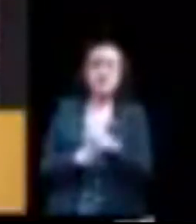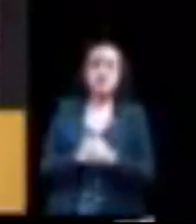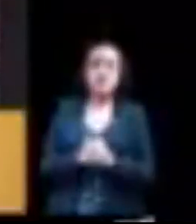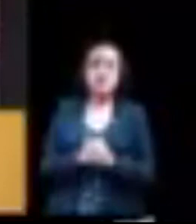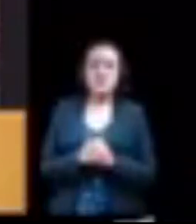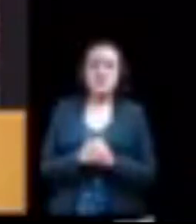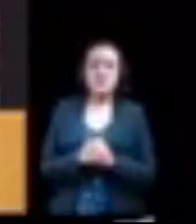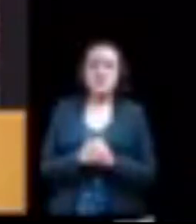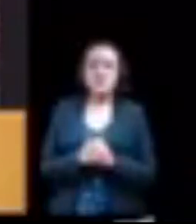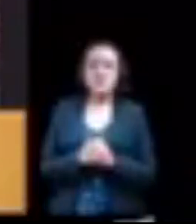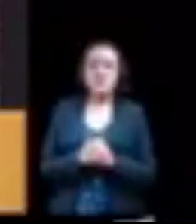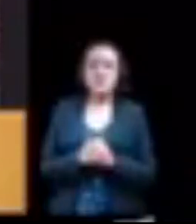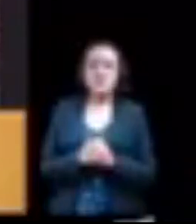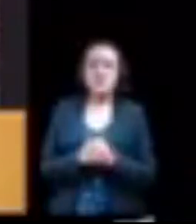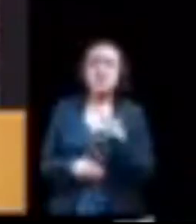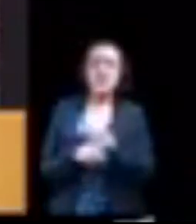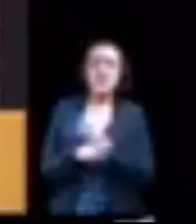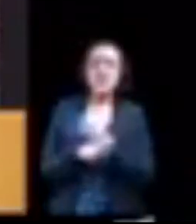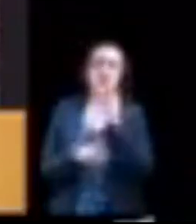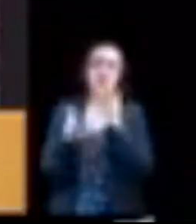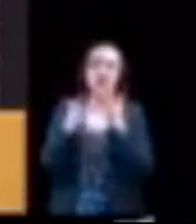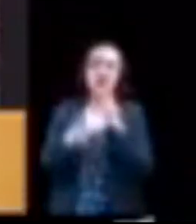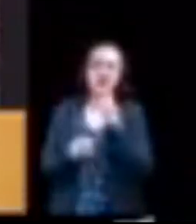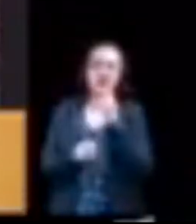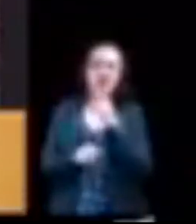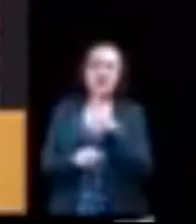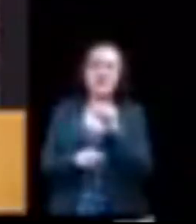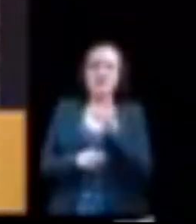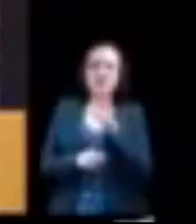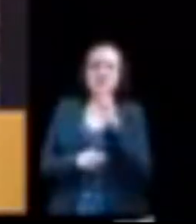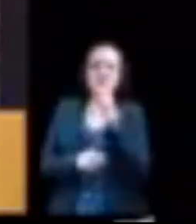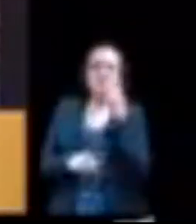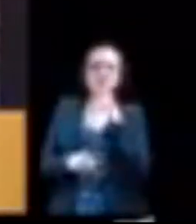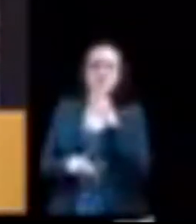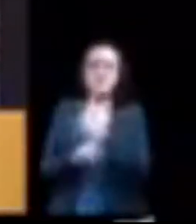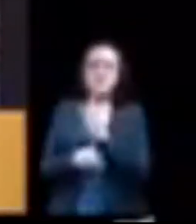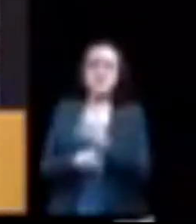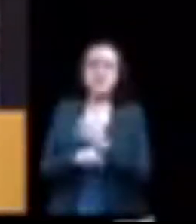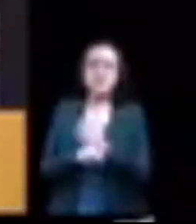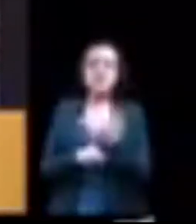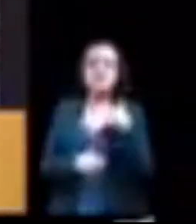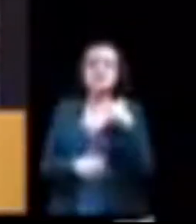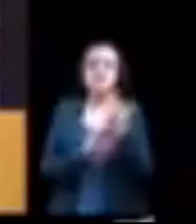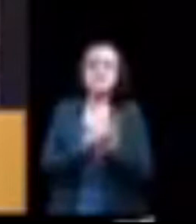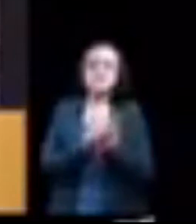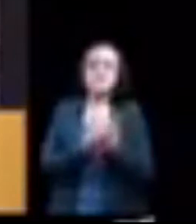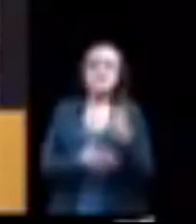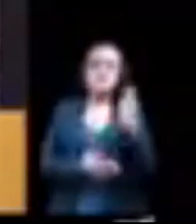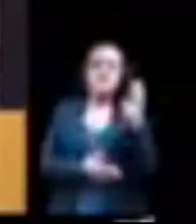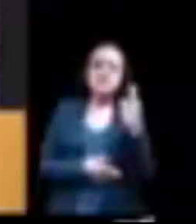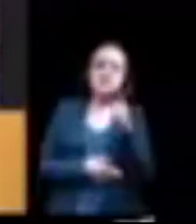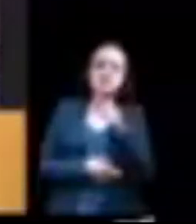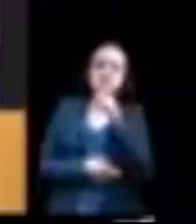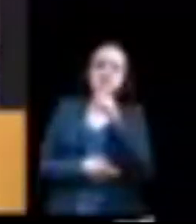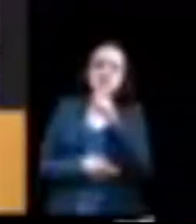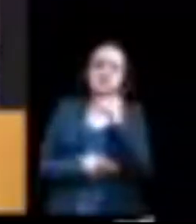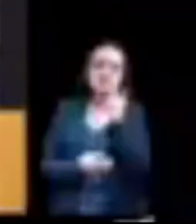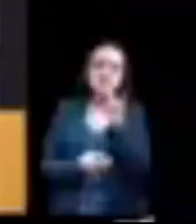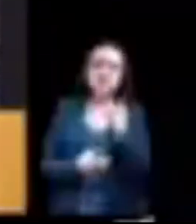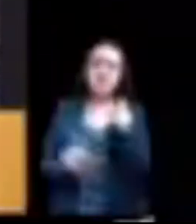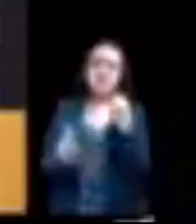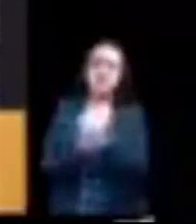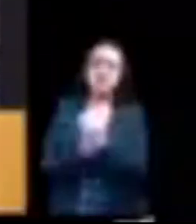de que grite, diputado. Honores. No hay necesidad. Ya, tengo cinco minutos. Tengo cinco minutos levantando la mano. Y usted no